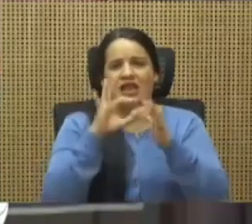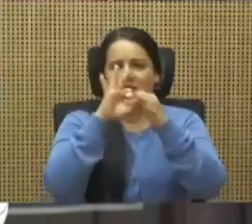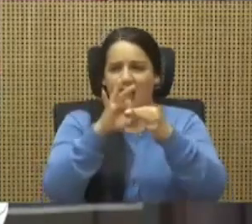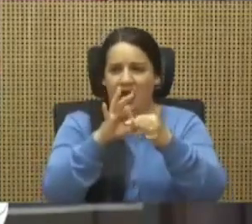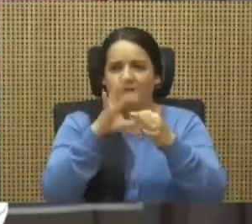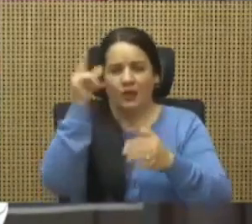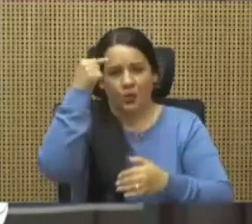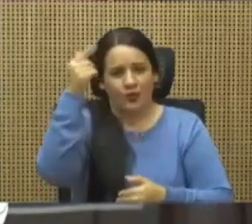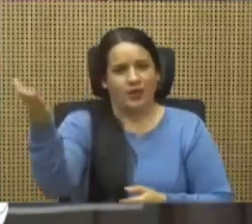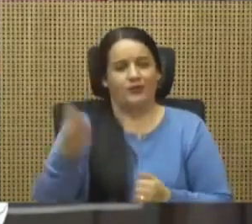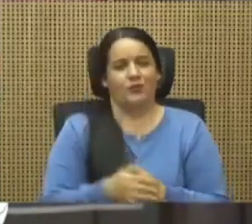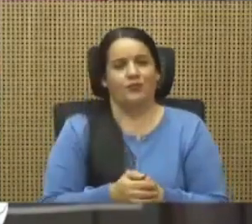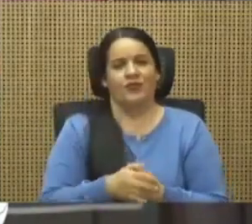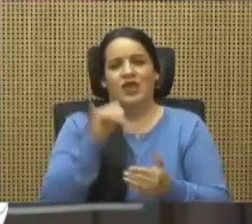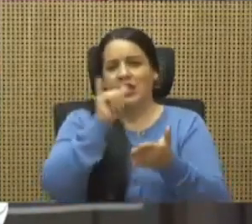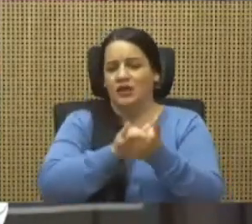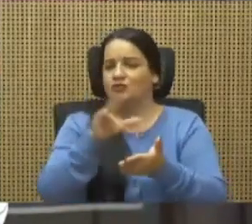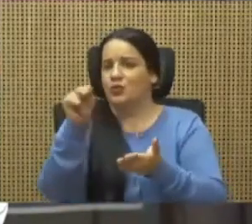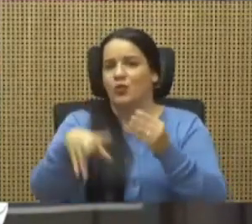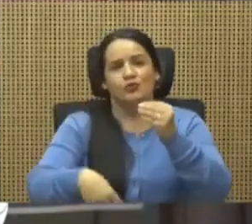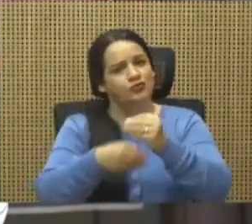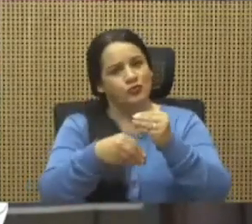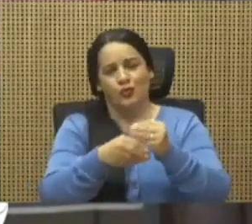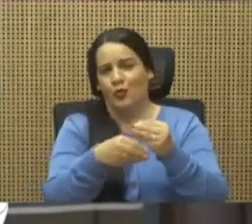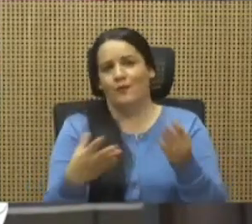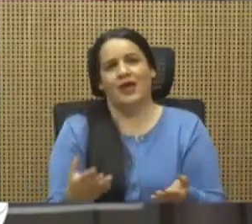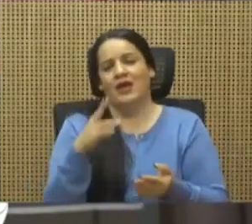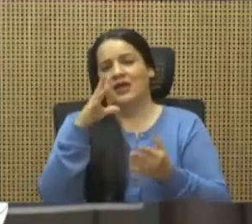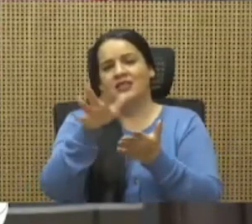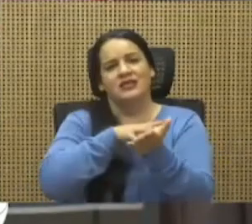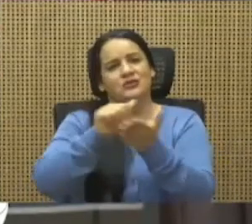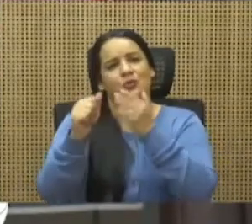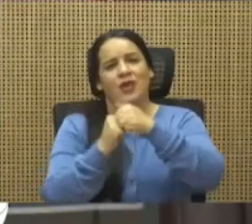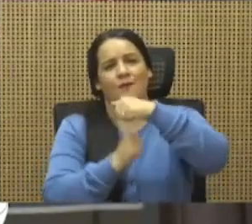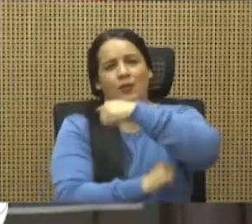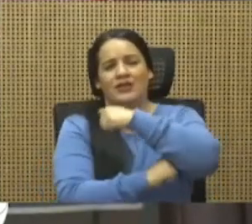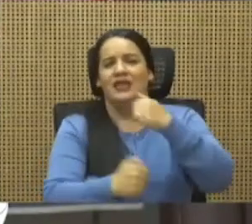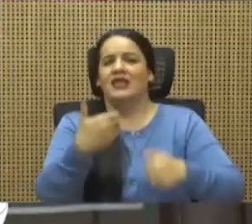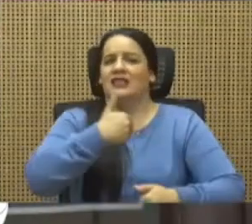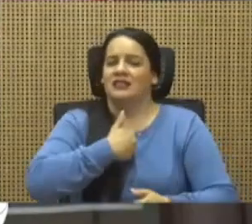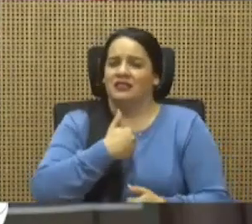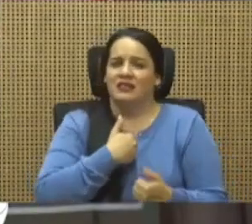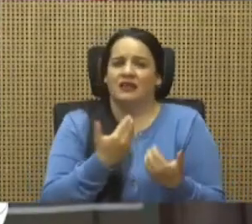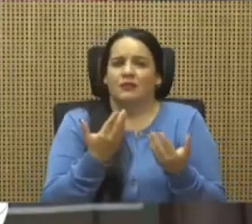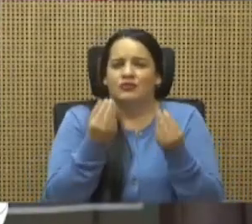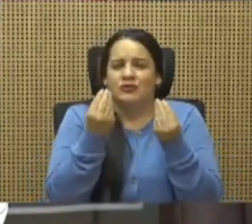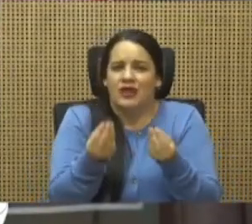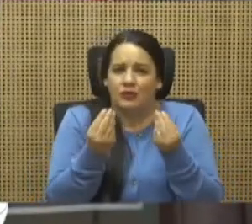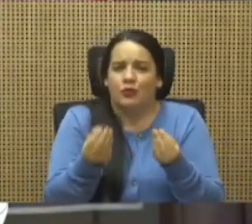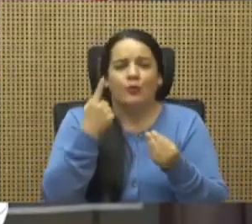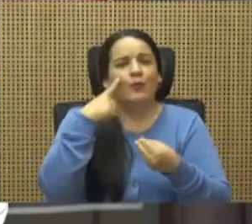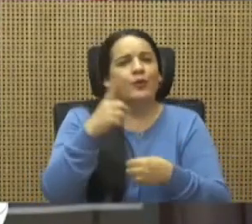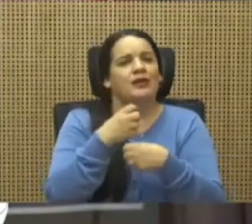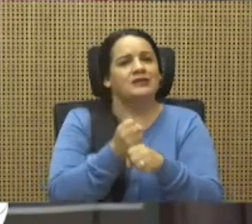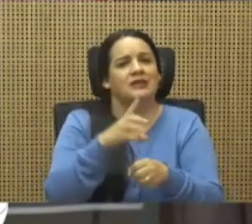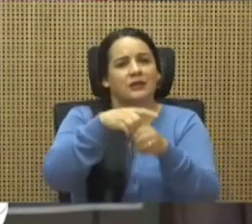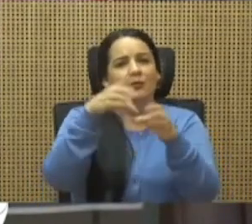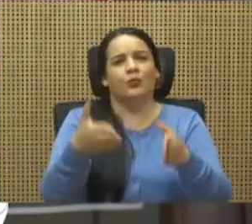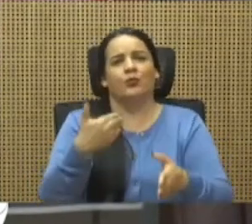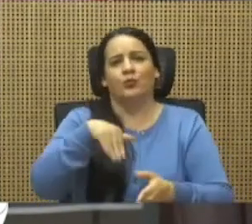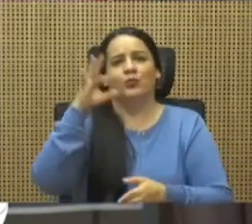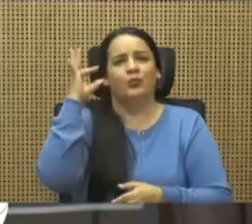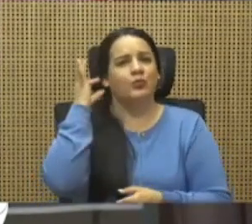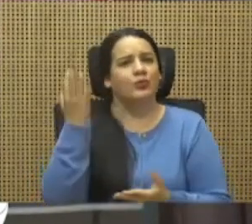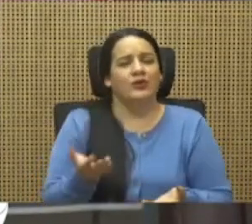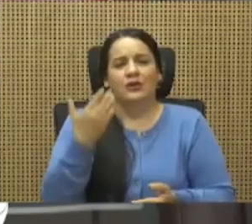puentes, eso destruye puentes y nos falta tanto todavía por hacer, compañeros diputados y diputadas, que yo no